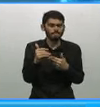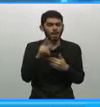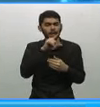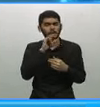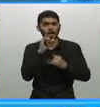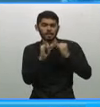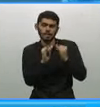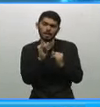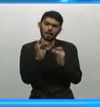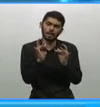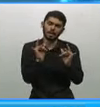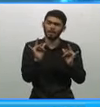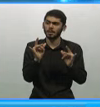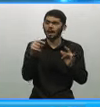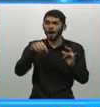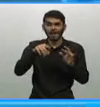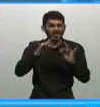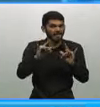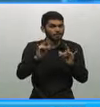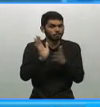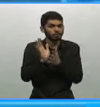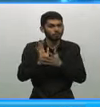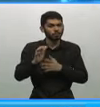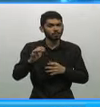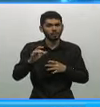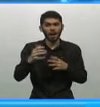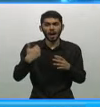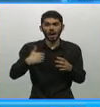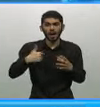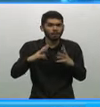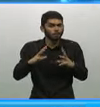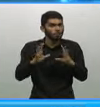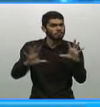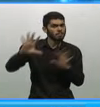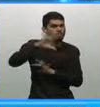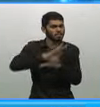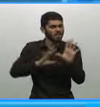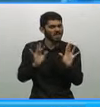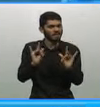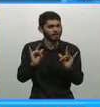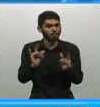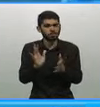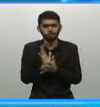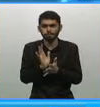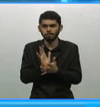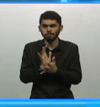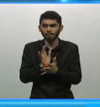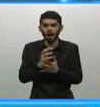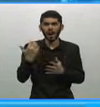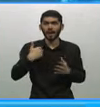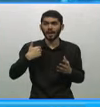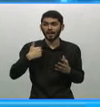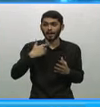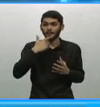cuesta mucho realmente ver cómo en este contexto organizativo que el fútbol argentino tiene, estamos hablando del subcampeón mundial y del continente,